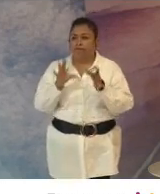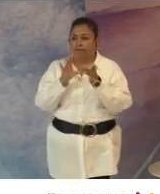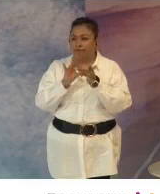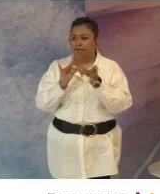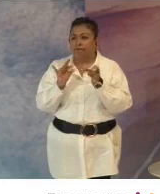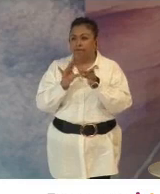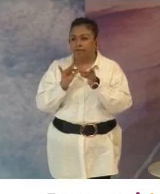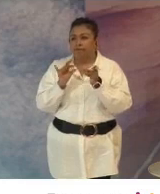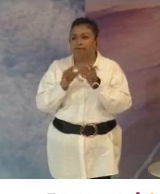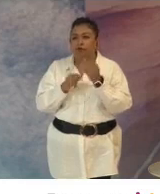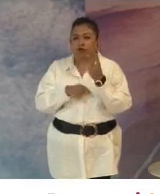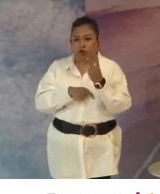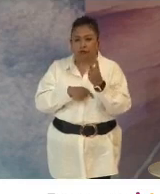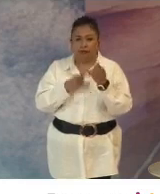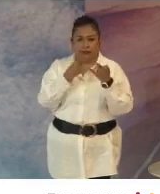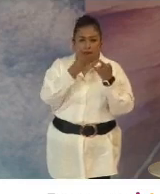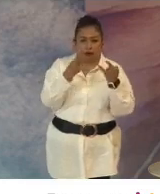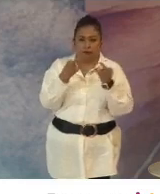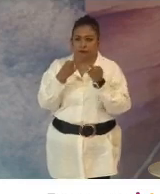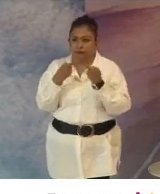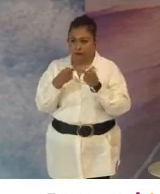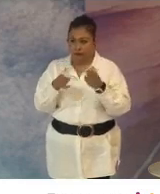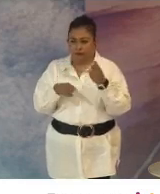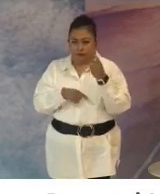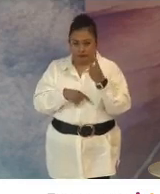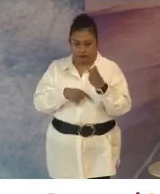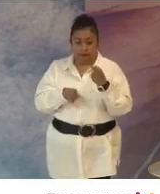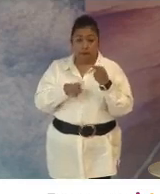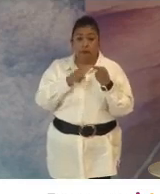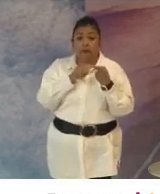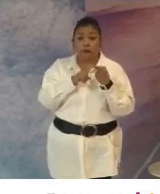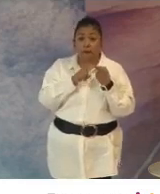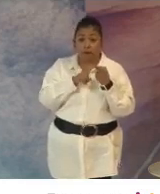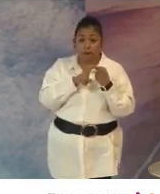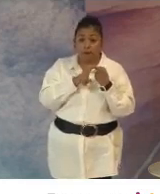hablarles básicamente de dos historias distintas. La primera